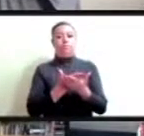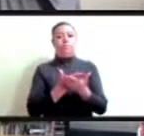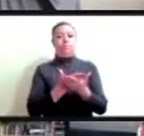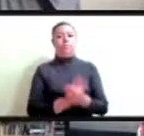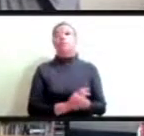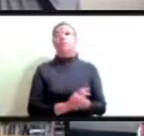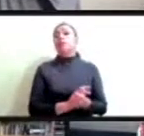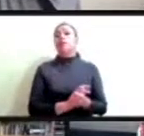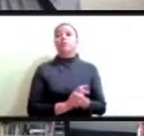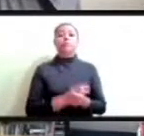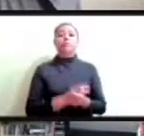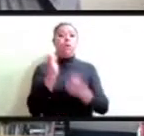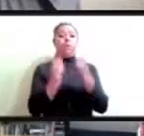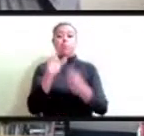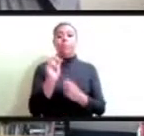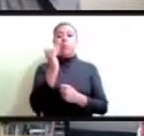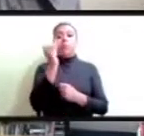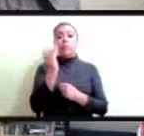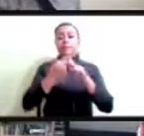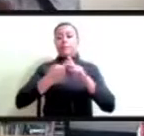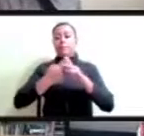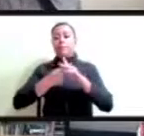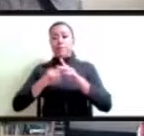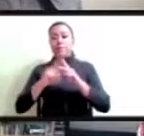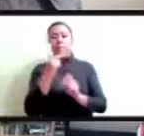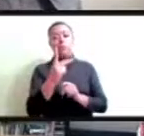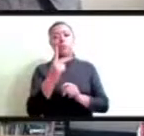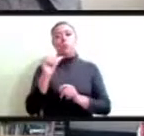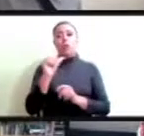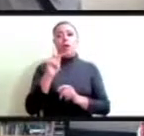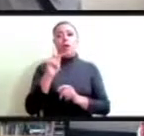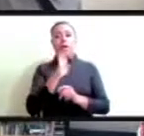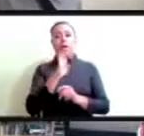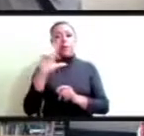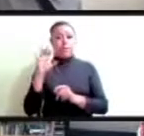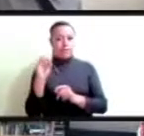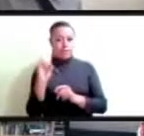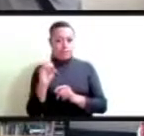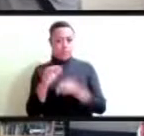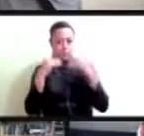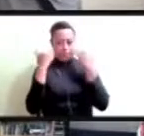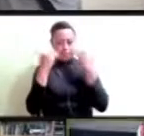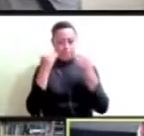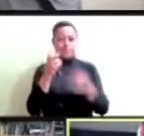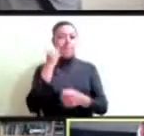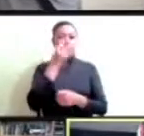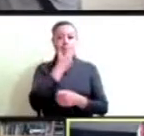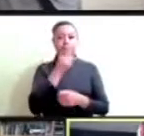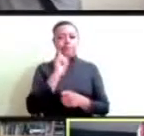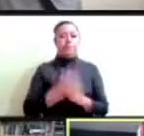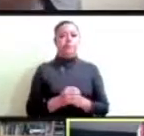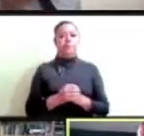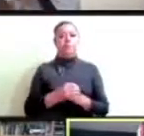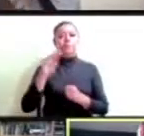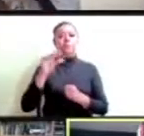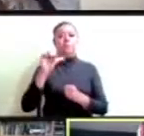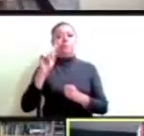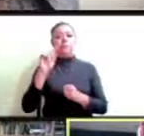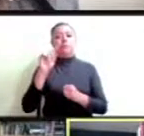en contra, comenzando por el apellido, si son tan amables, diputadas y diputados. Martín Padilla, en contra.